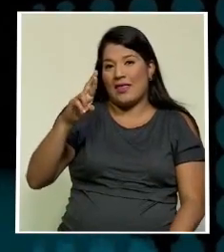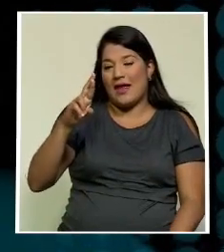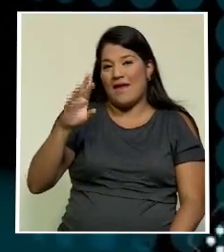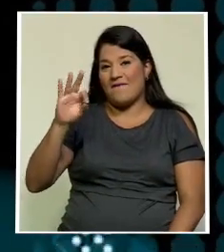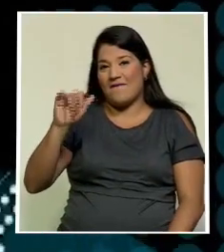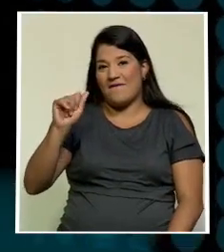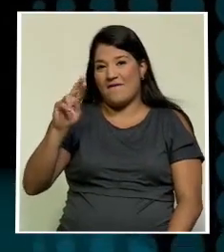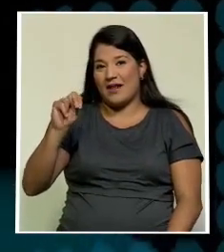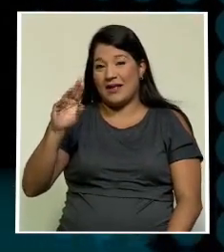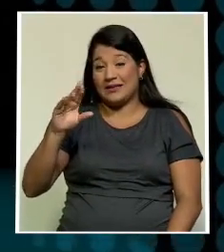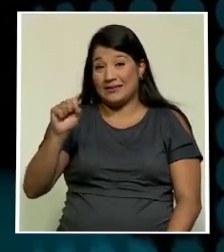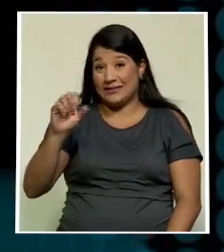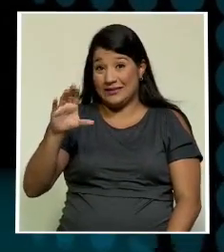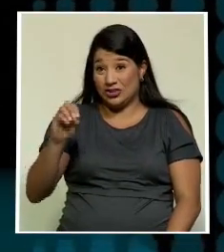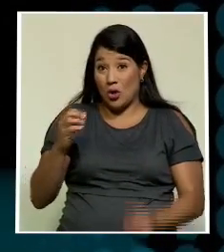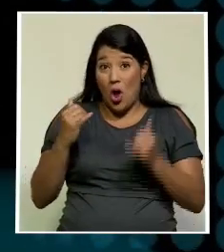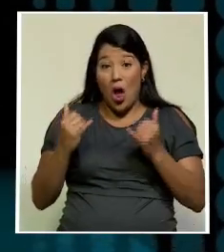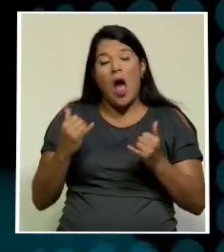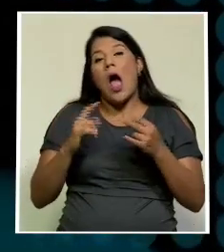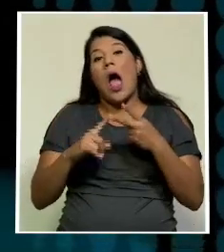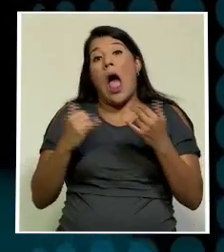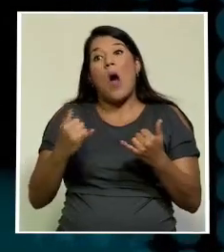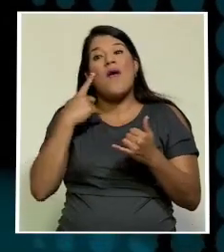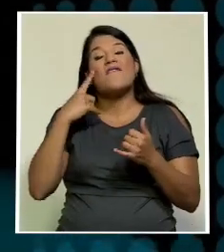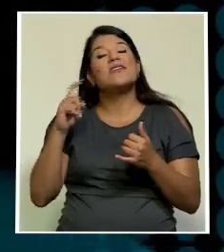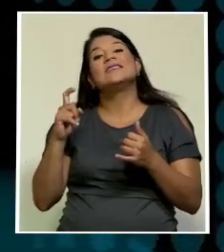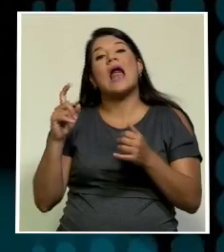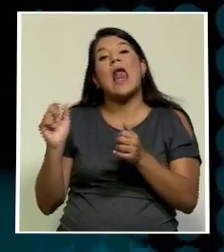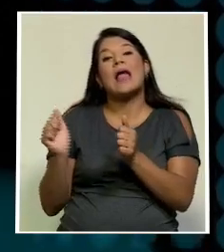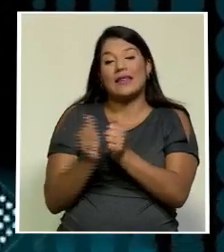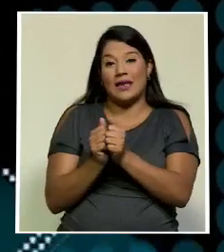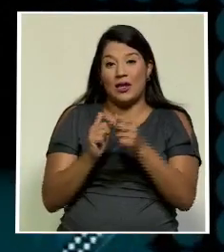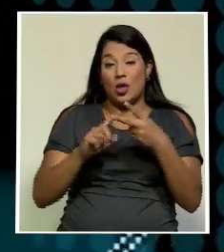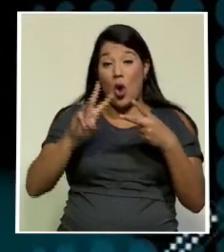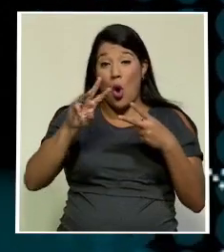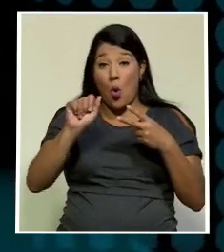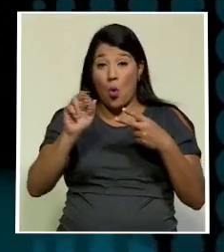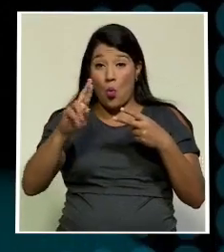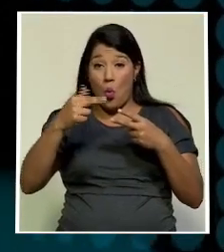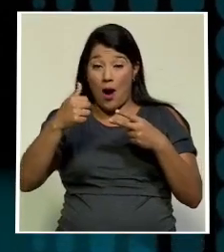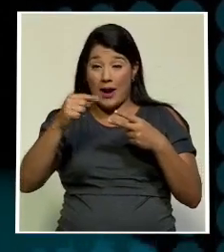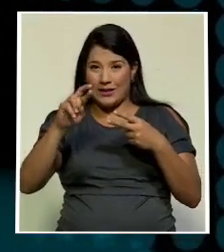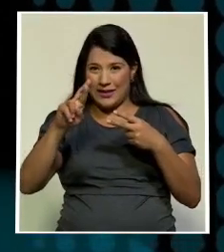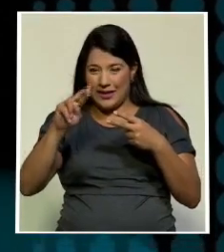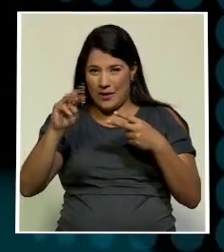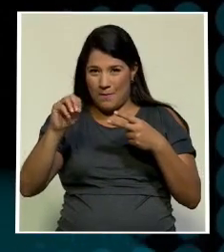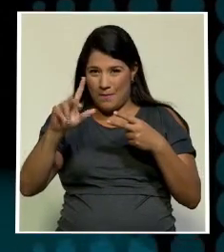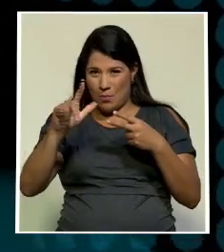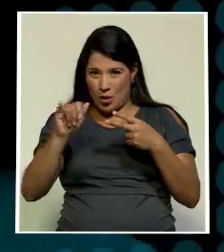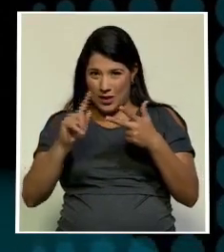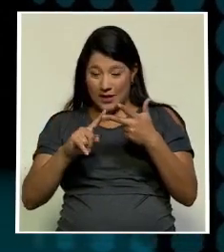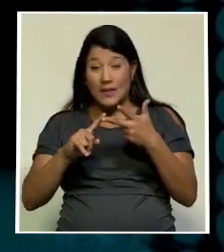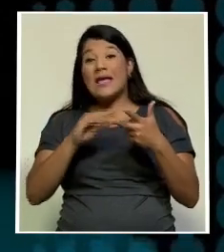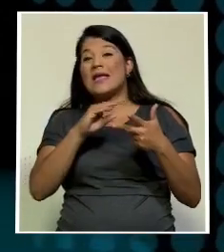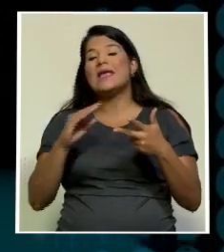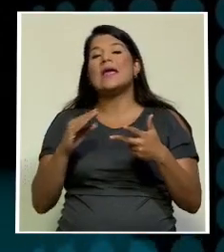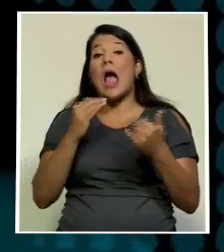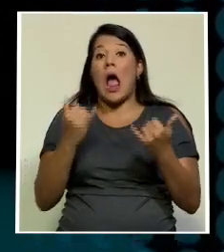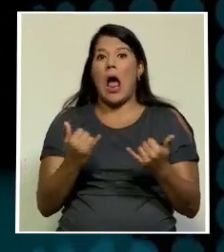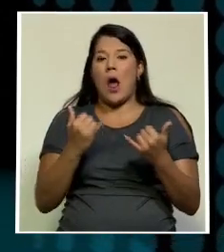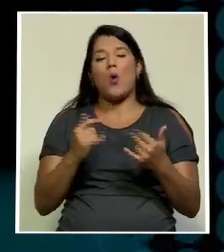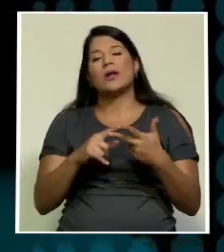el actual fiscal general interino Warner Molina Ruiz y el exfiscal subrogante y exdirector del Instituto Costarricense sobre Drogas,